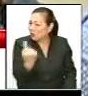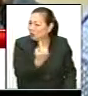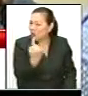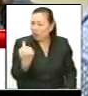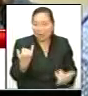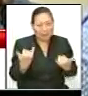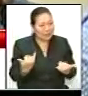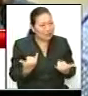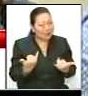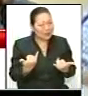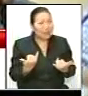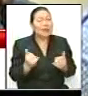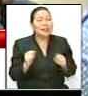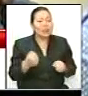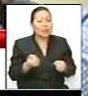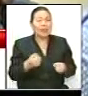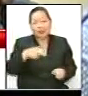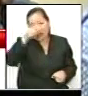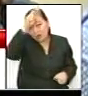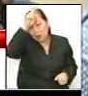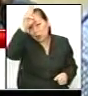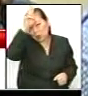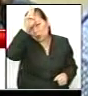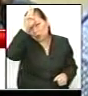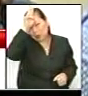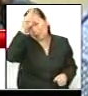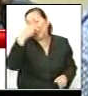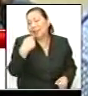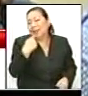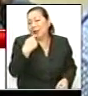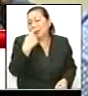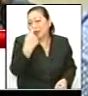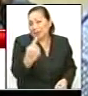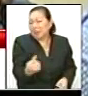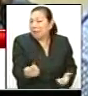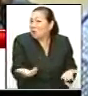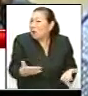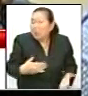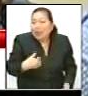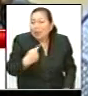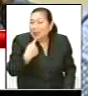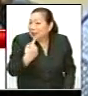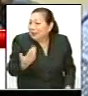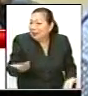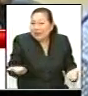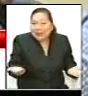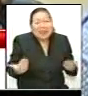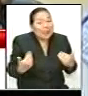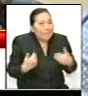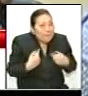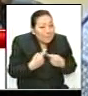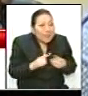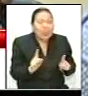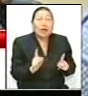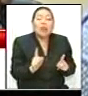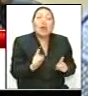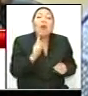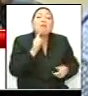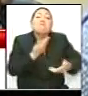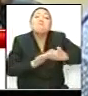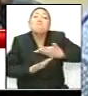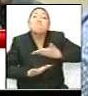hecho esto, sino existen en el Cusco, y hay que decirlo, si bien no puedo decir con nombres, pero existen